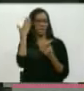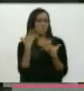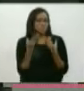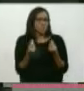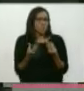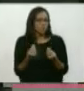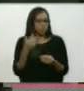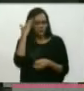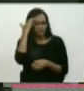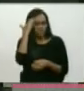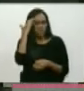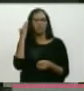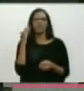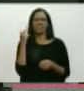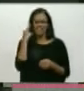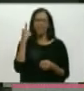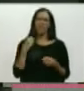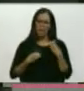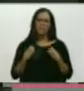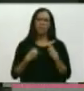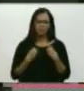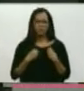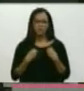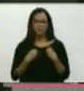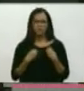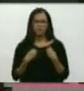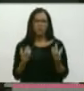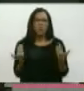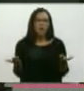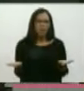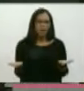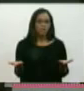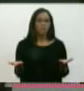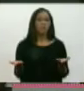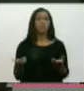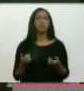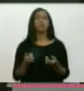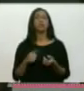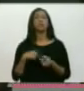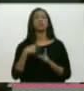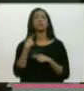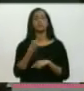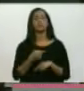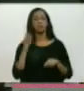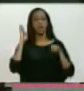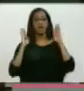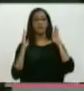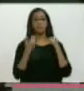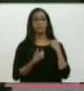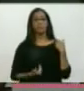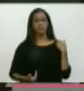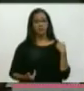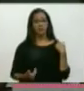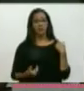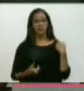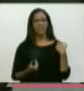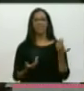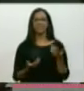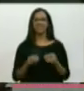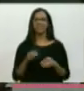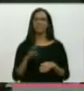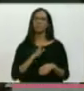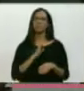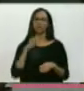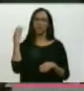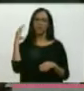¿Y sabes cuál es la preocupación? Que el próximo candidato presidencial es de la costa colombiana. Mm.